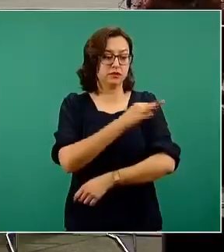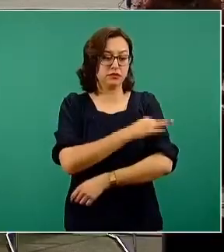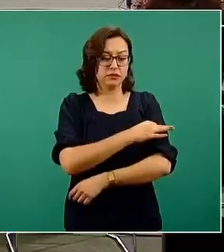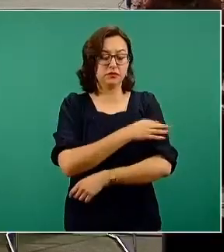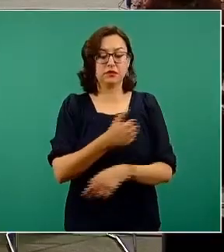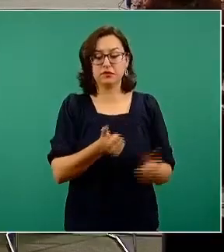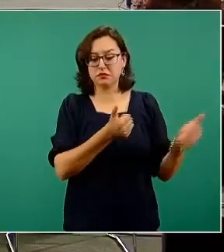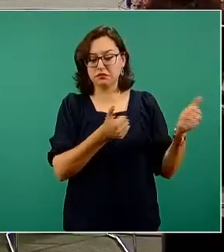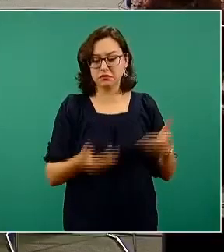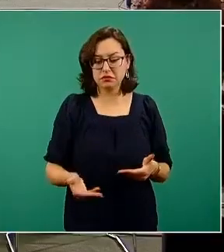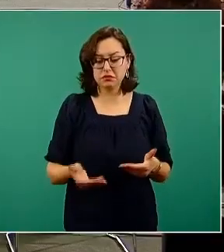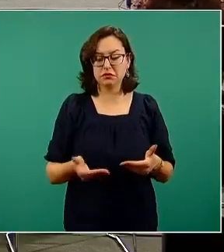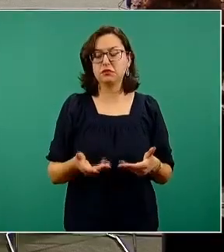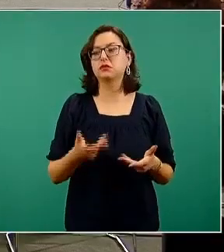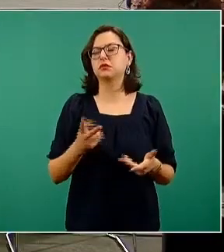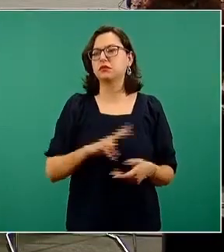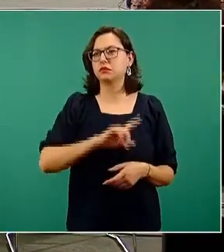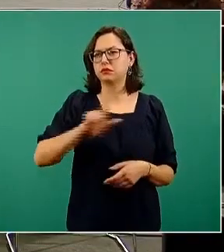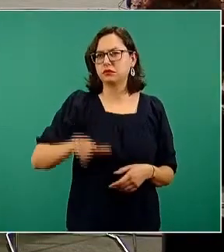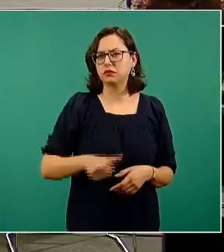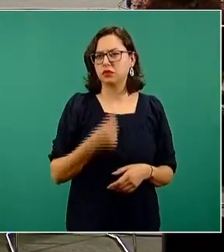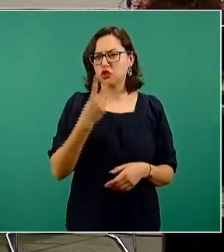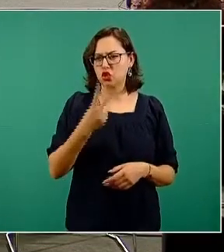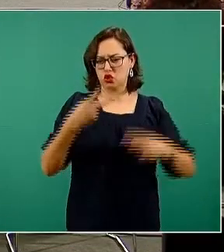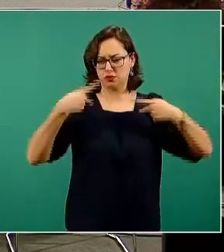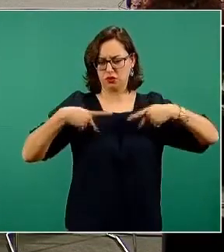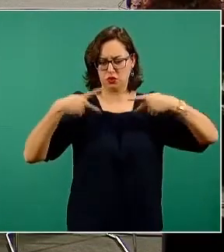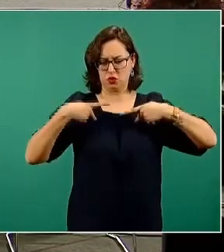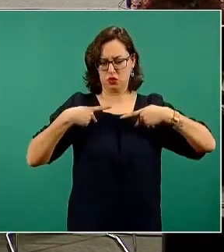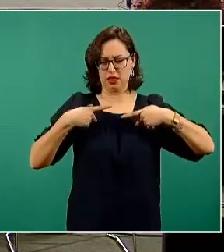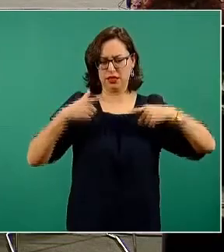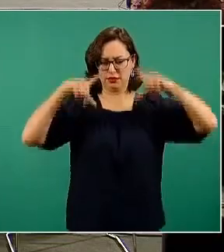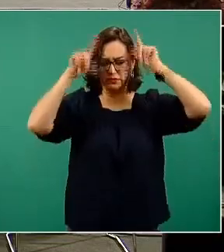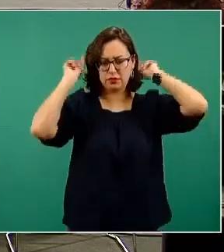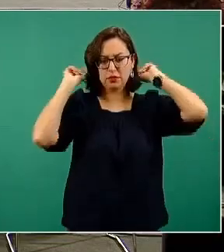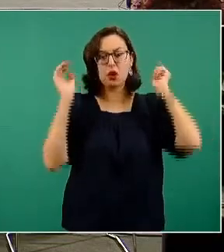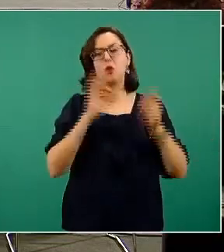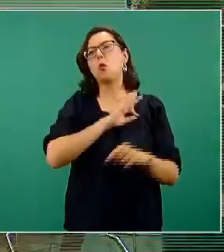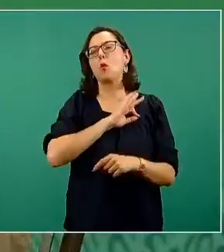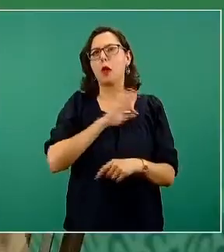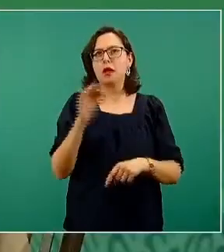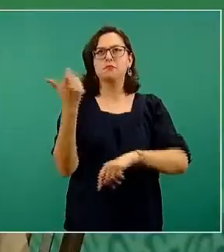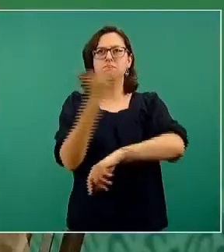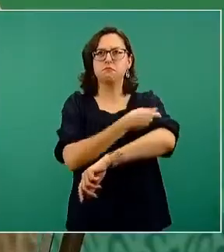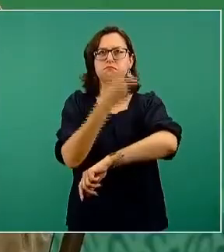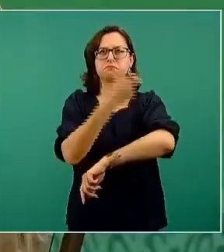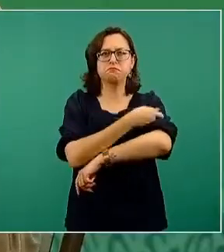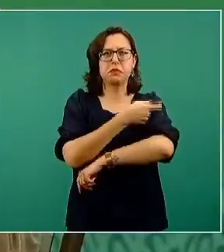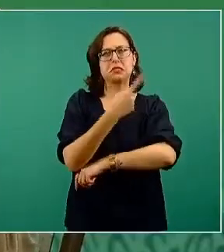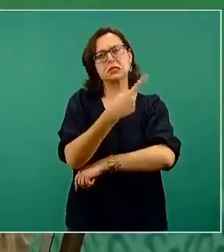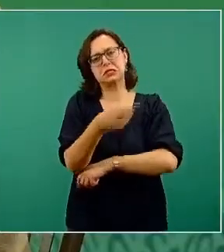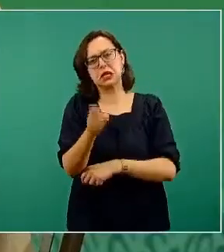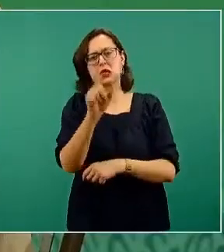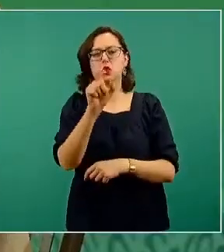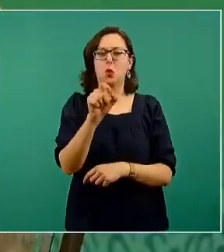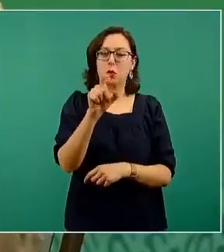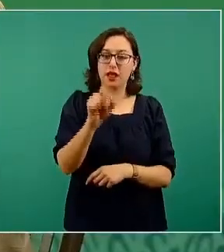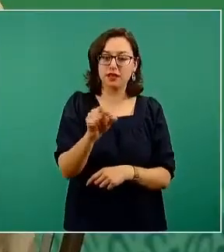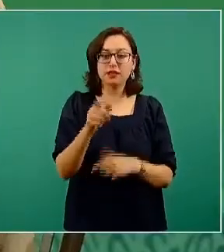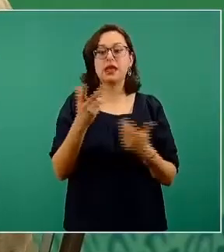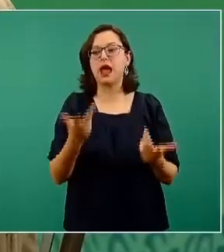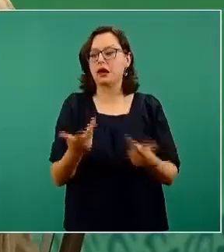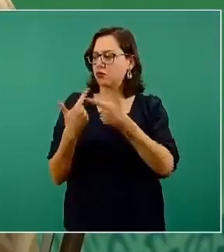en un turno pueden cubrir 100 o 120 dosis. Entonces depende del tamaño de las células, uno